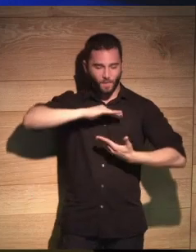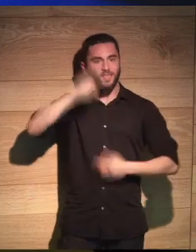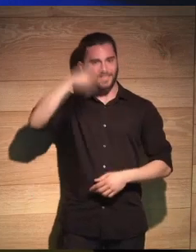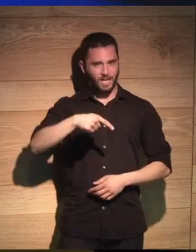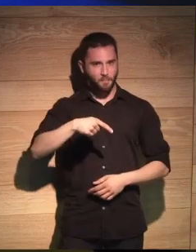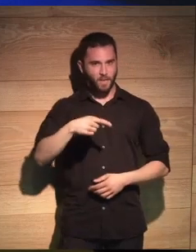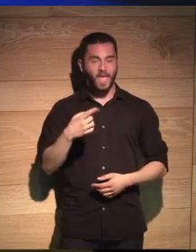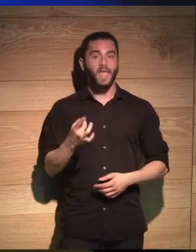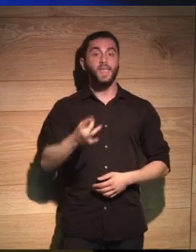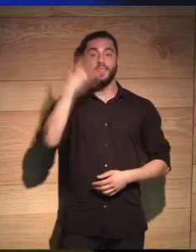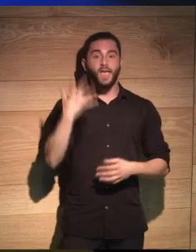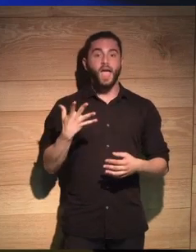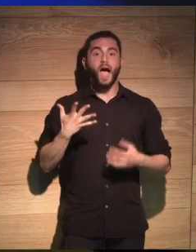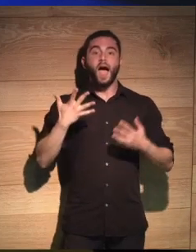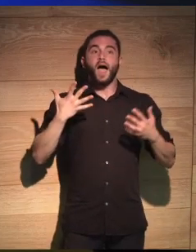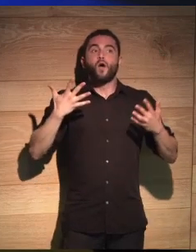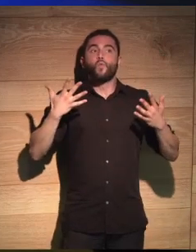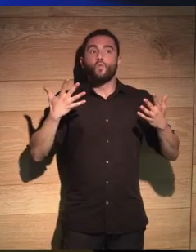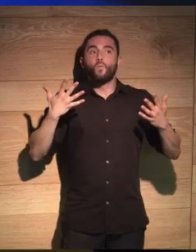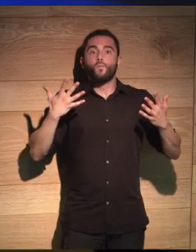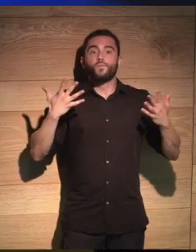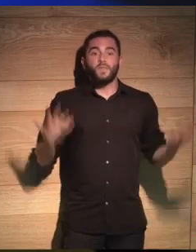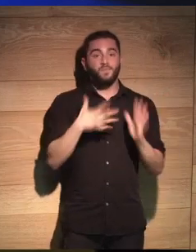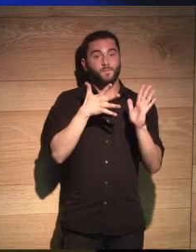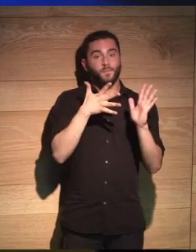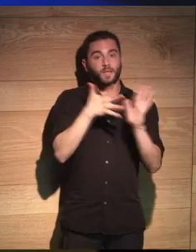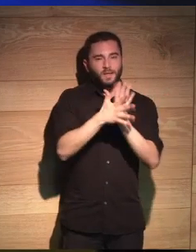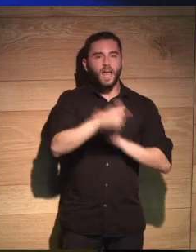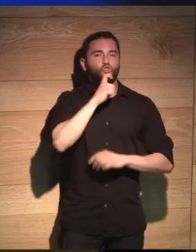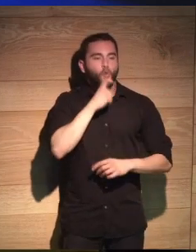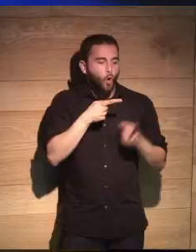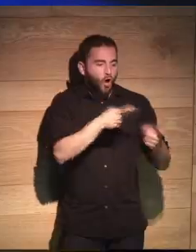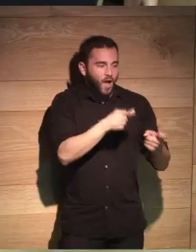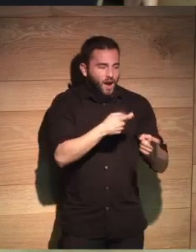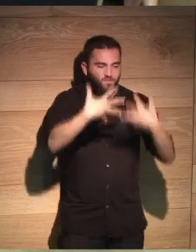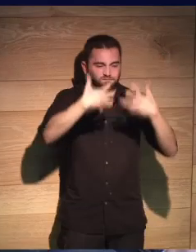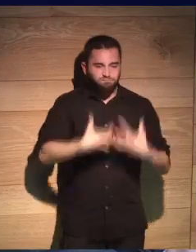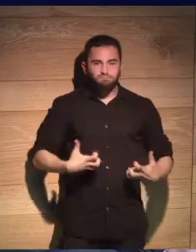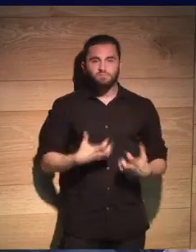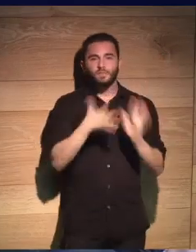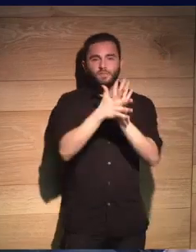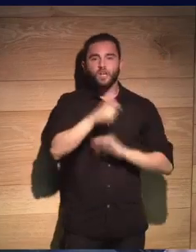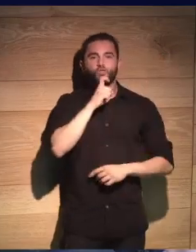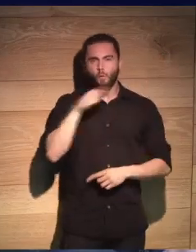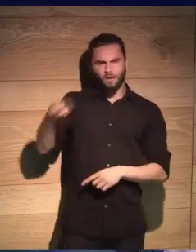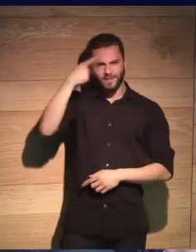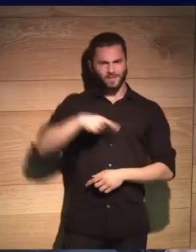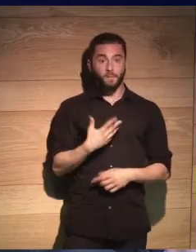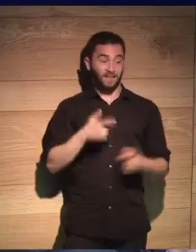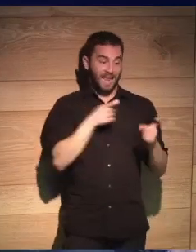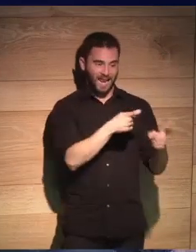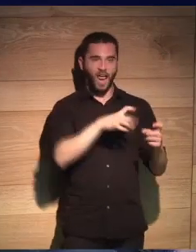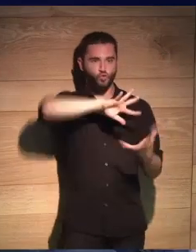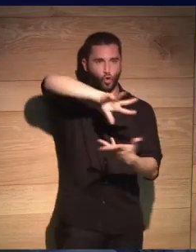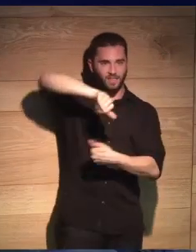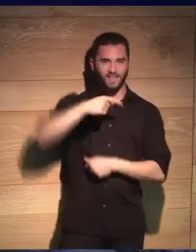idea de cómo tiene que darse la información de una guerra en la que se están recibiendo muy malas noticias, en